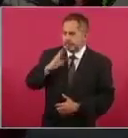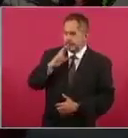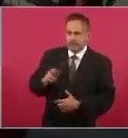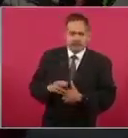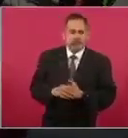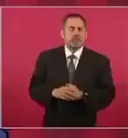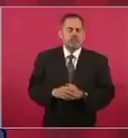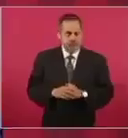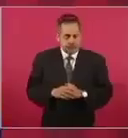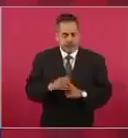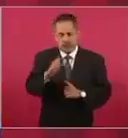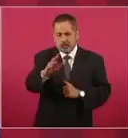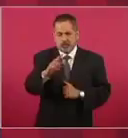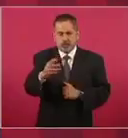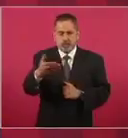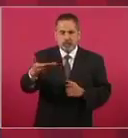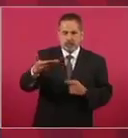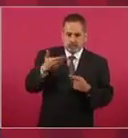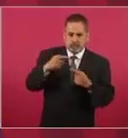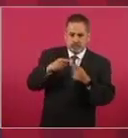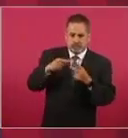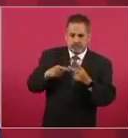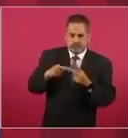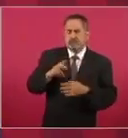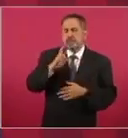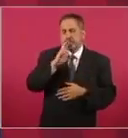a dar respuesta a tu solicitud.